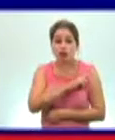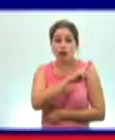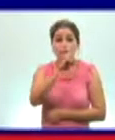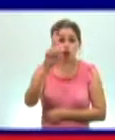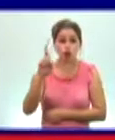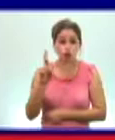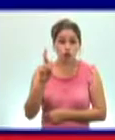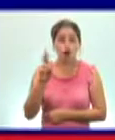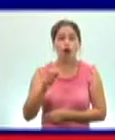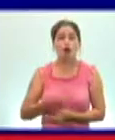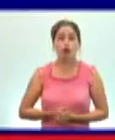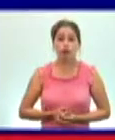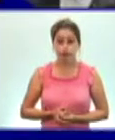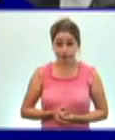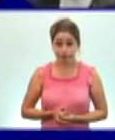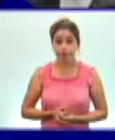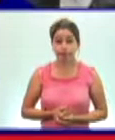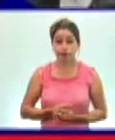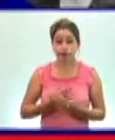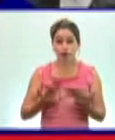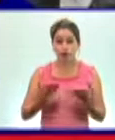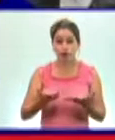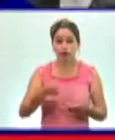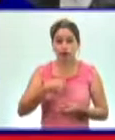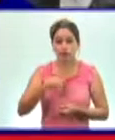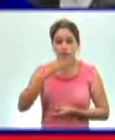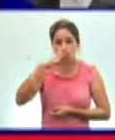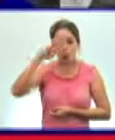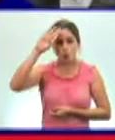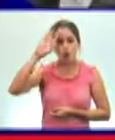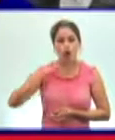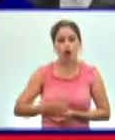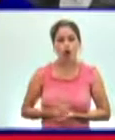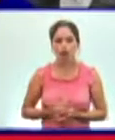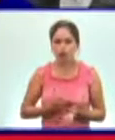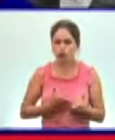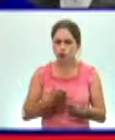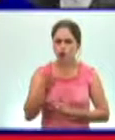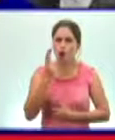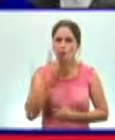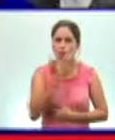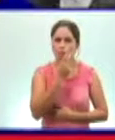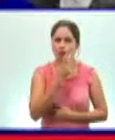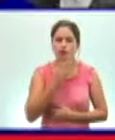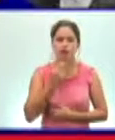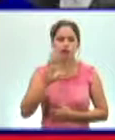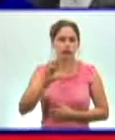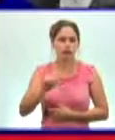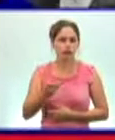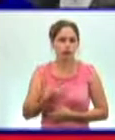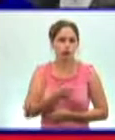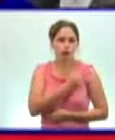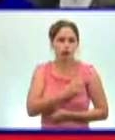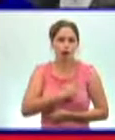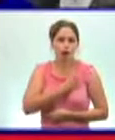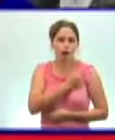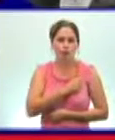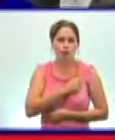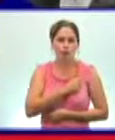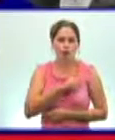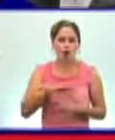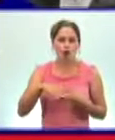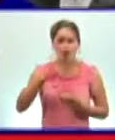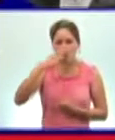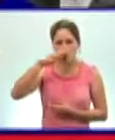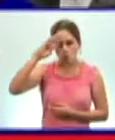legara a la ideología revolucionaria. Y continúa Martí diciendo: el amor de la patria es en mí el ardiente